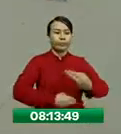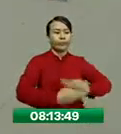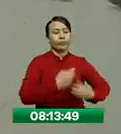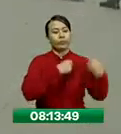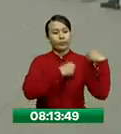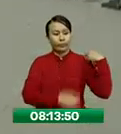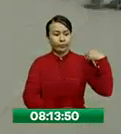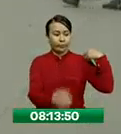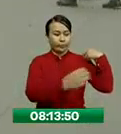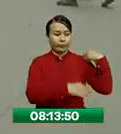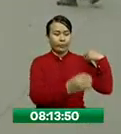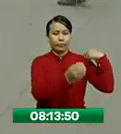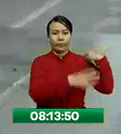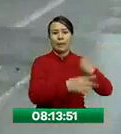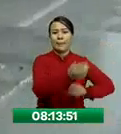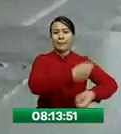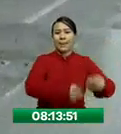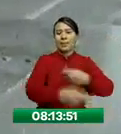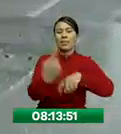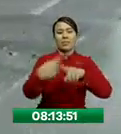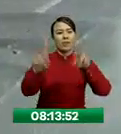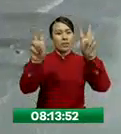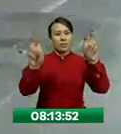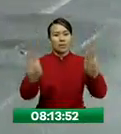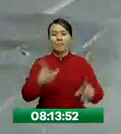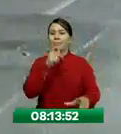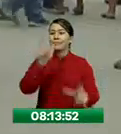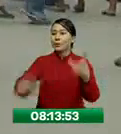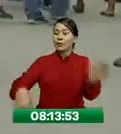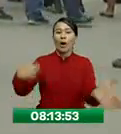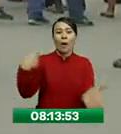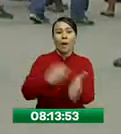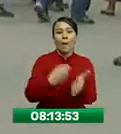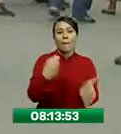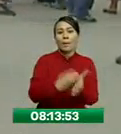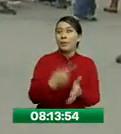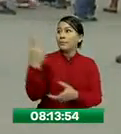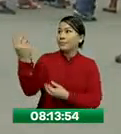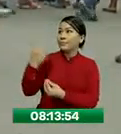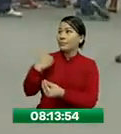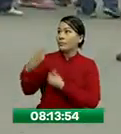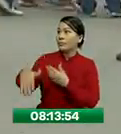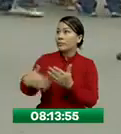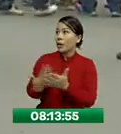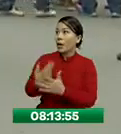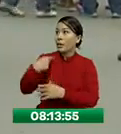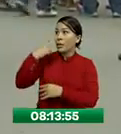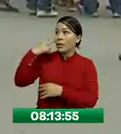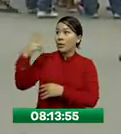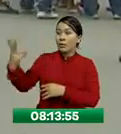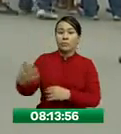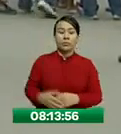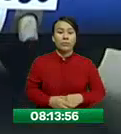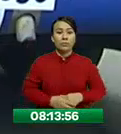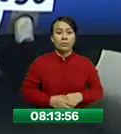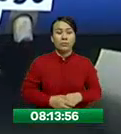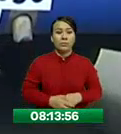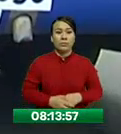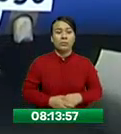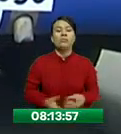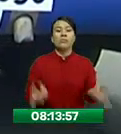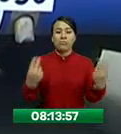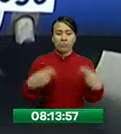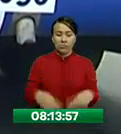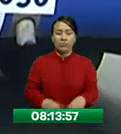de todo un poco para ofrecer varios productos a sus clientes, quienes ya lo buscaban en esa zona de la vía perimetral. Sin